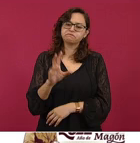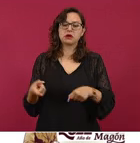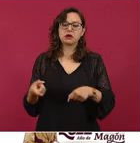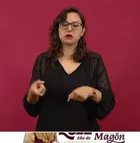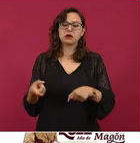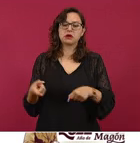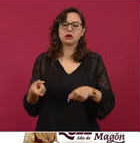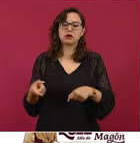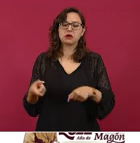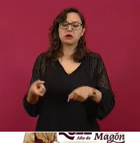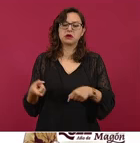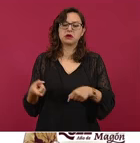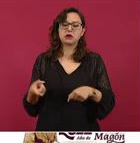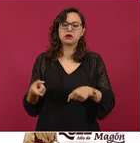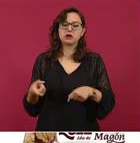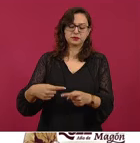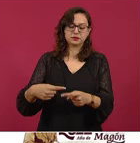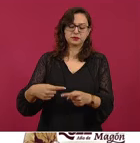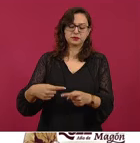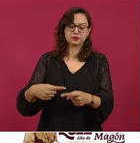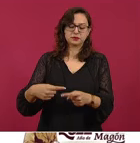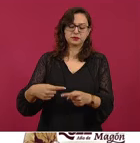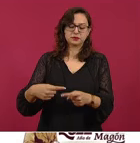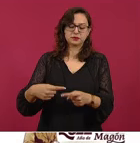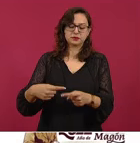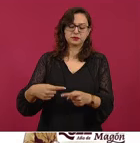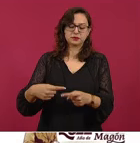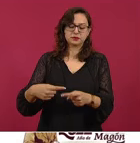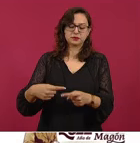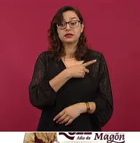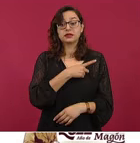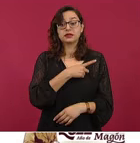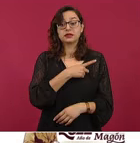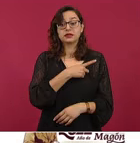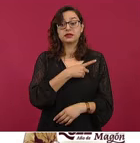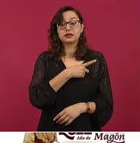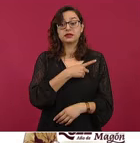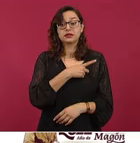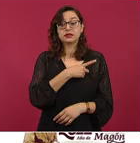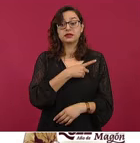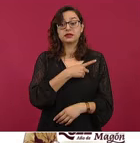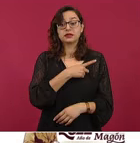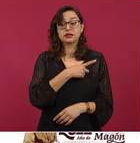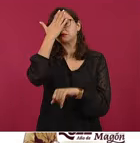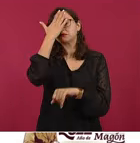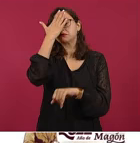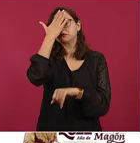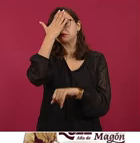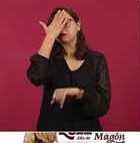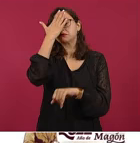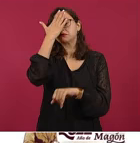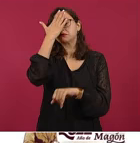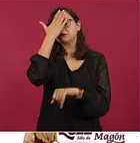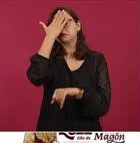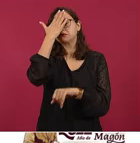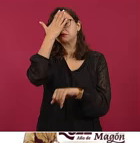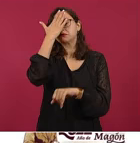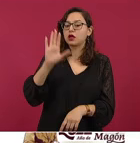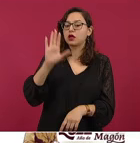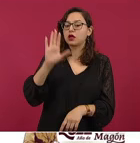últimos 14 días. Desde luego, es muy importante no perder de vista que cada una de las personas que pierde la vida por